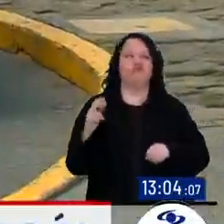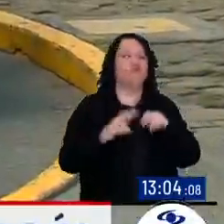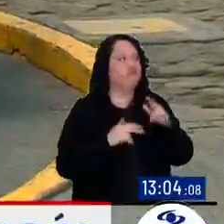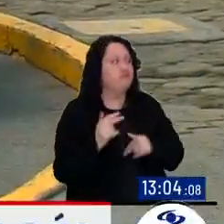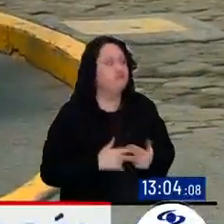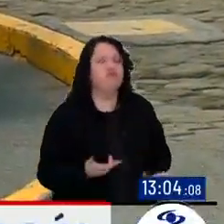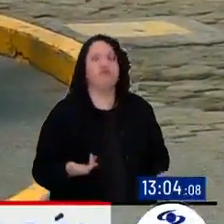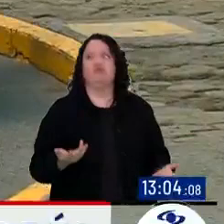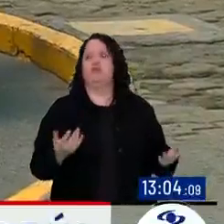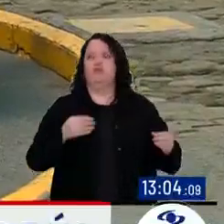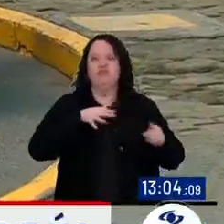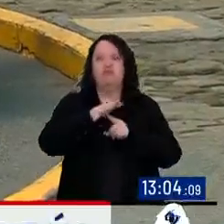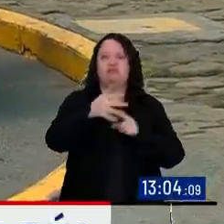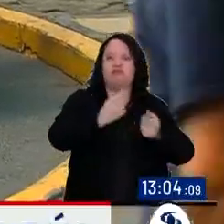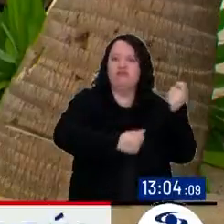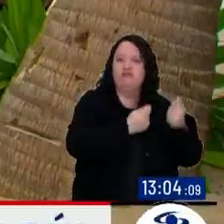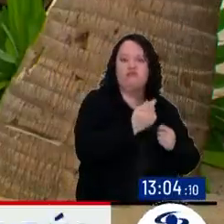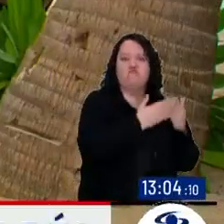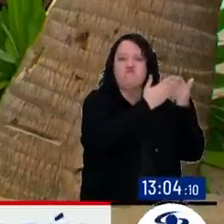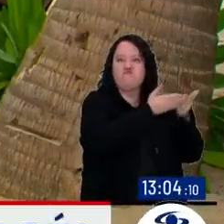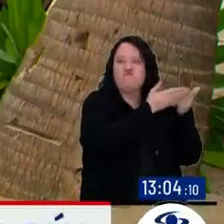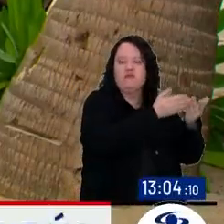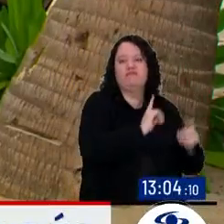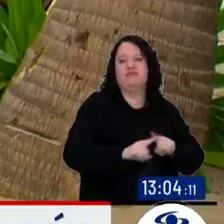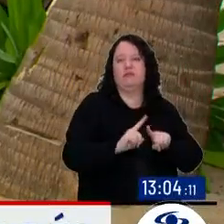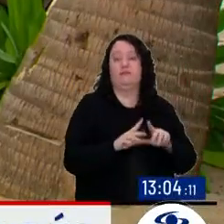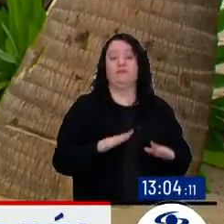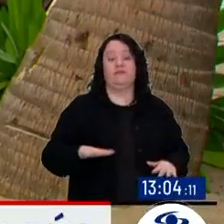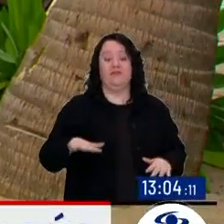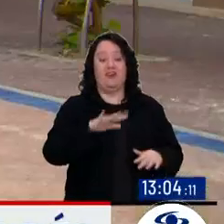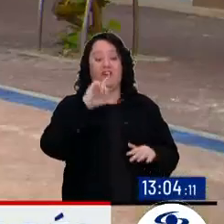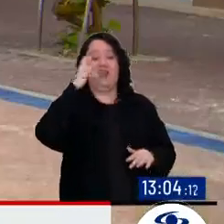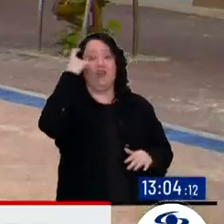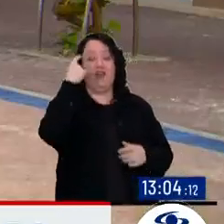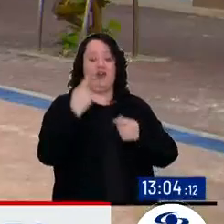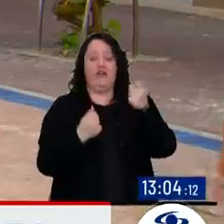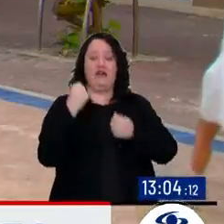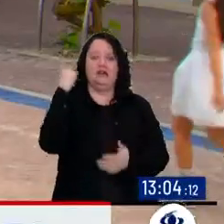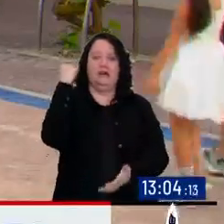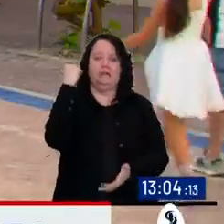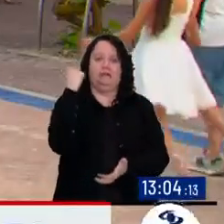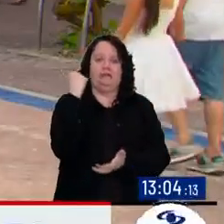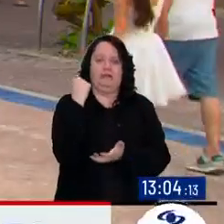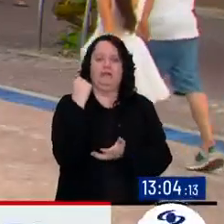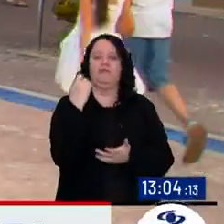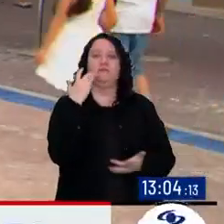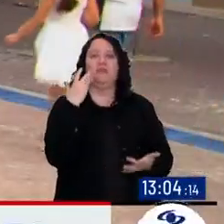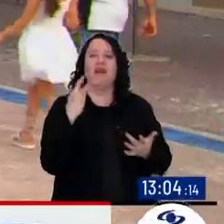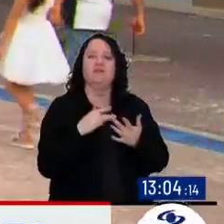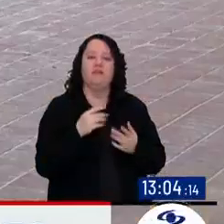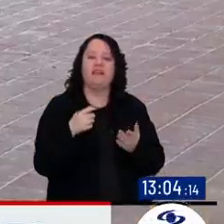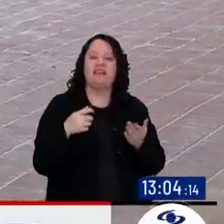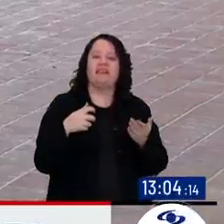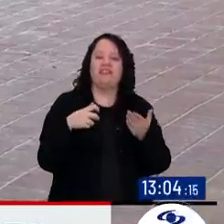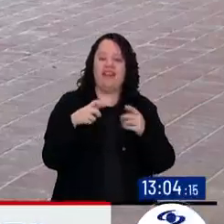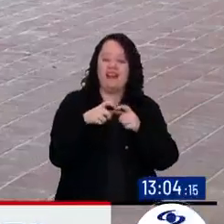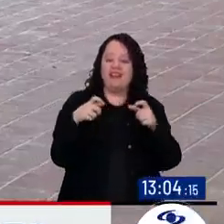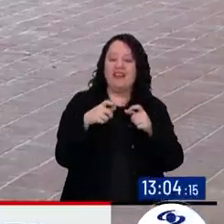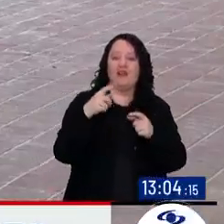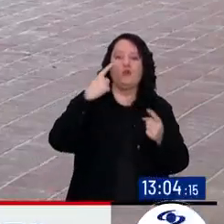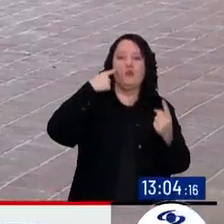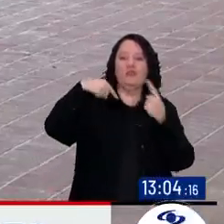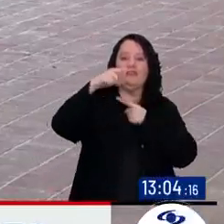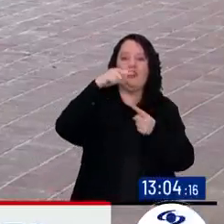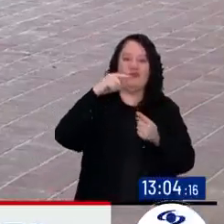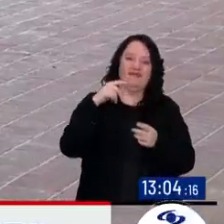construcciones, los lancheros. Las finanzas de la gobernación también se redujeron. De la tarjeta de turismo depende hasta la salud.